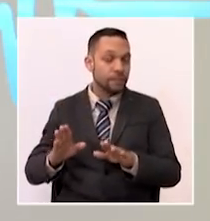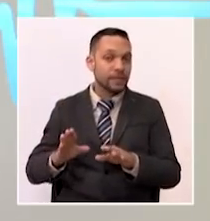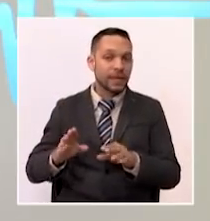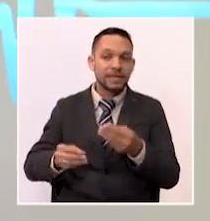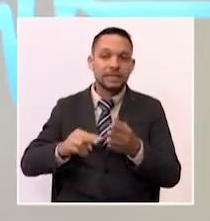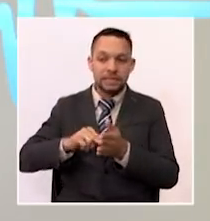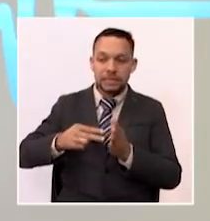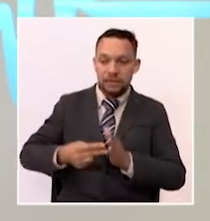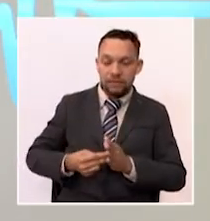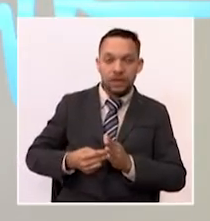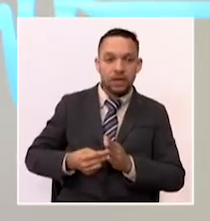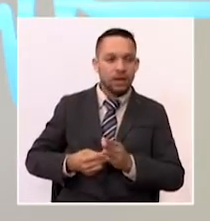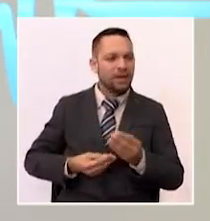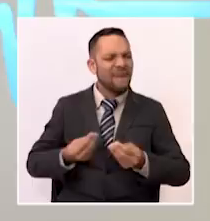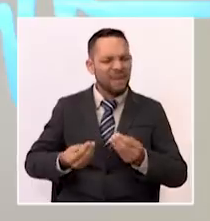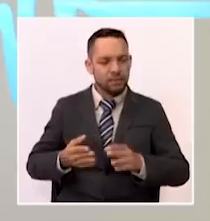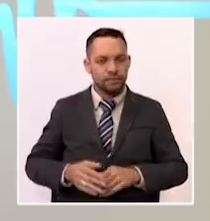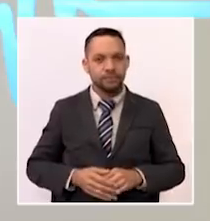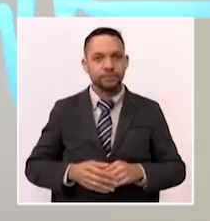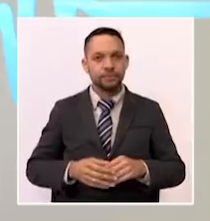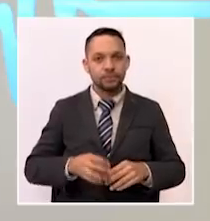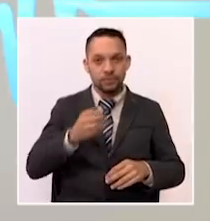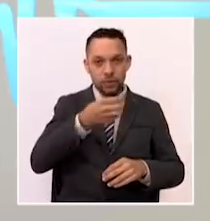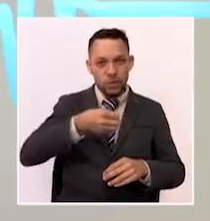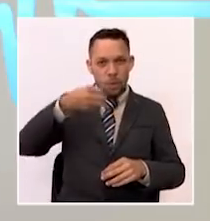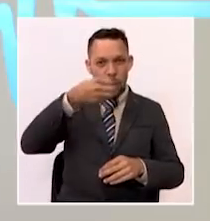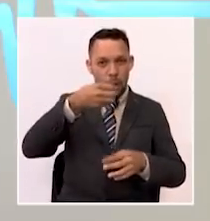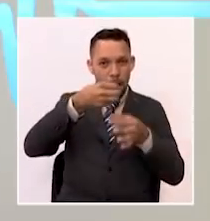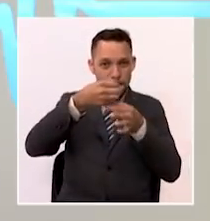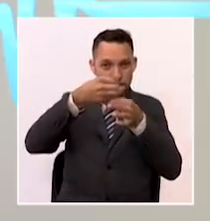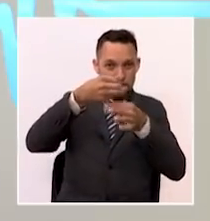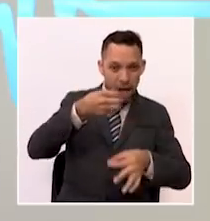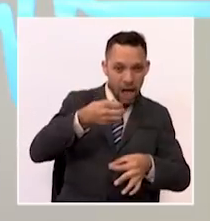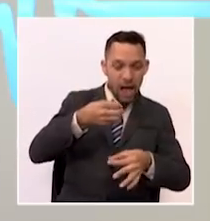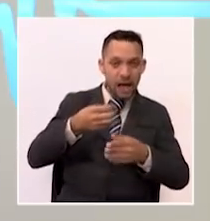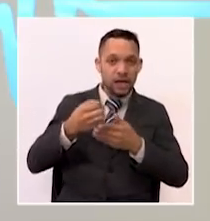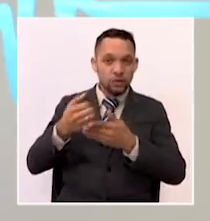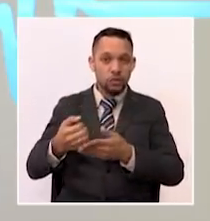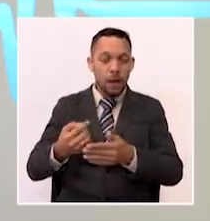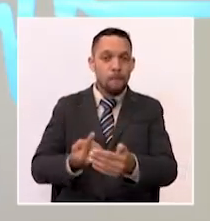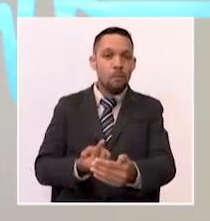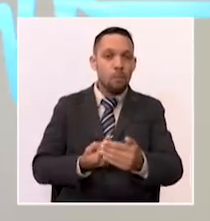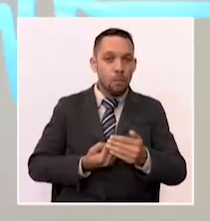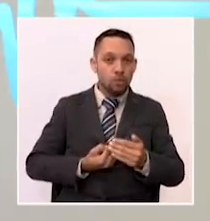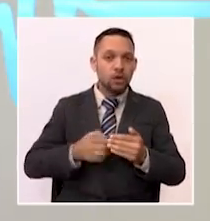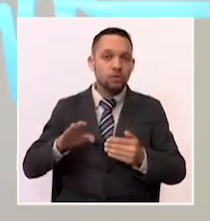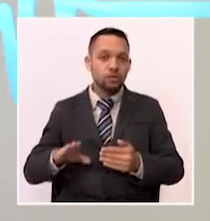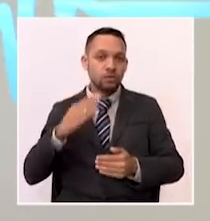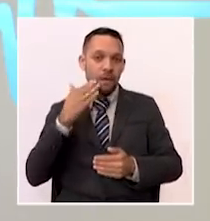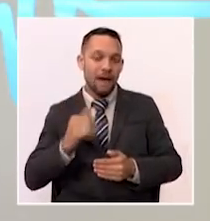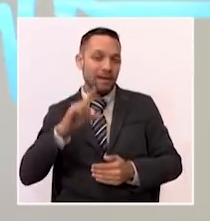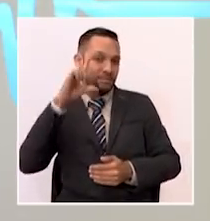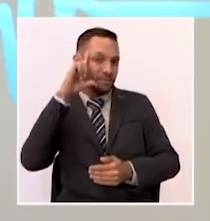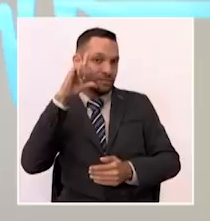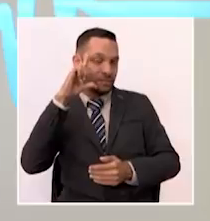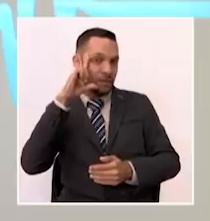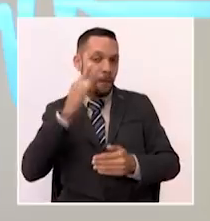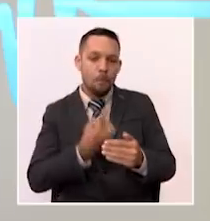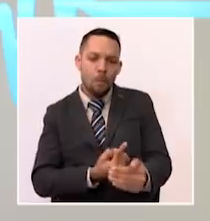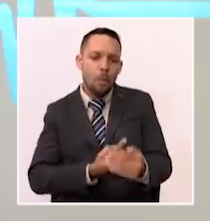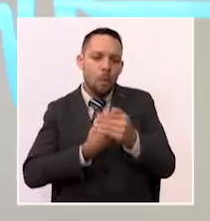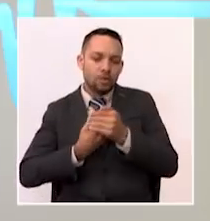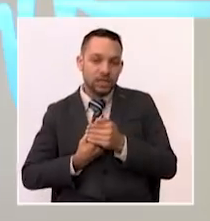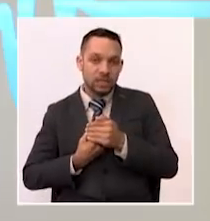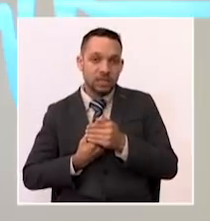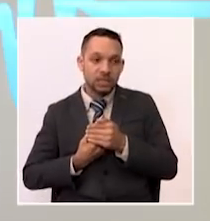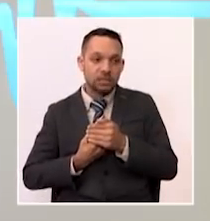menstrual, el componente del que está hecho, es muy seguro para la vagina. Está más que demostrado que no produce